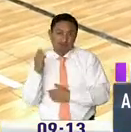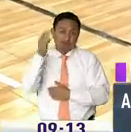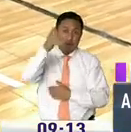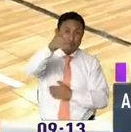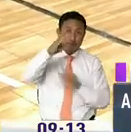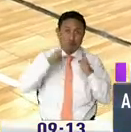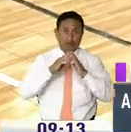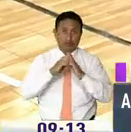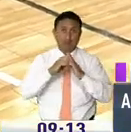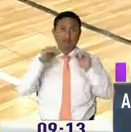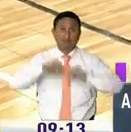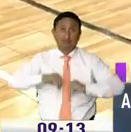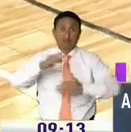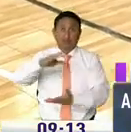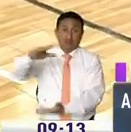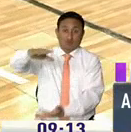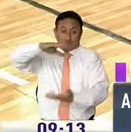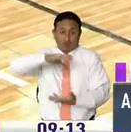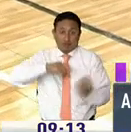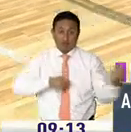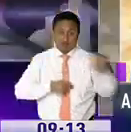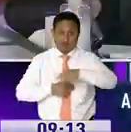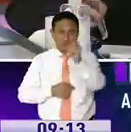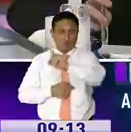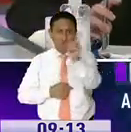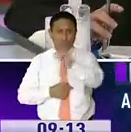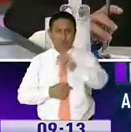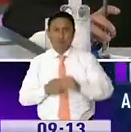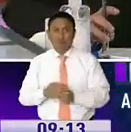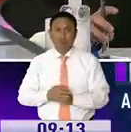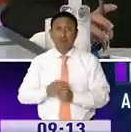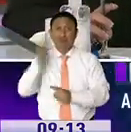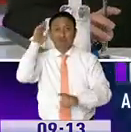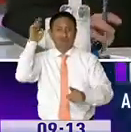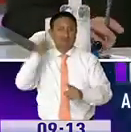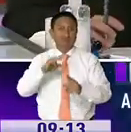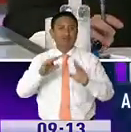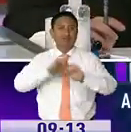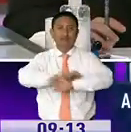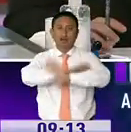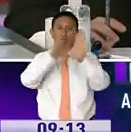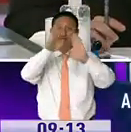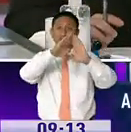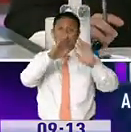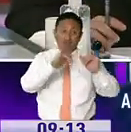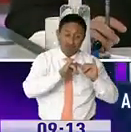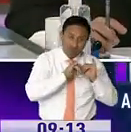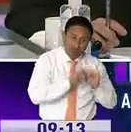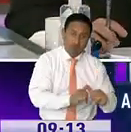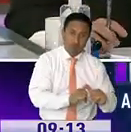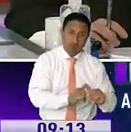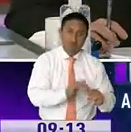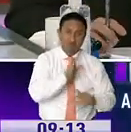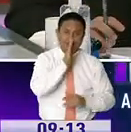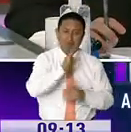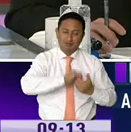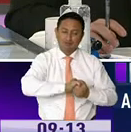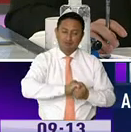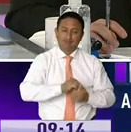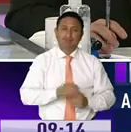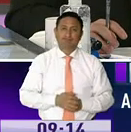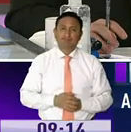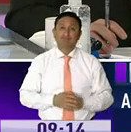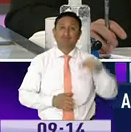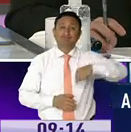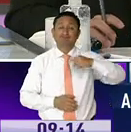su vivienda y recolectarán. No tienen que llegar hasta aquí porque el mensaje es claro. No salir de casa, pero siempre ser solidarios con Quito.